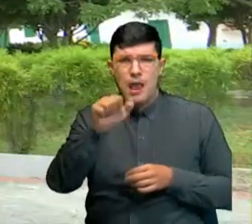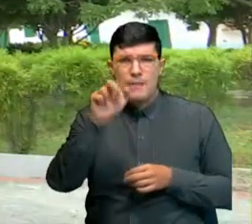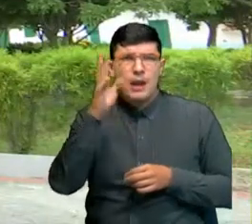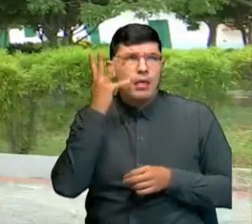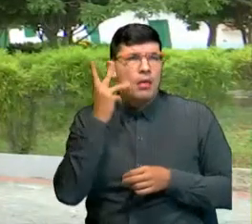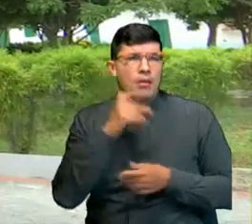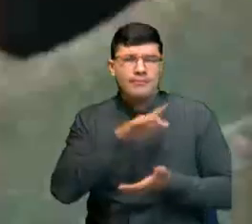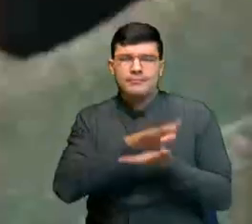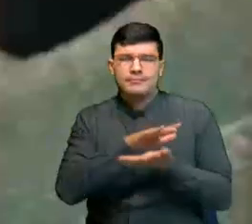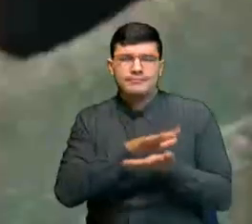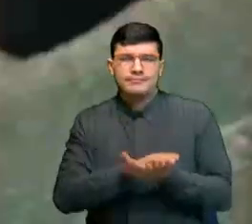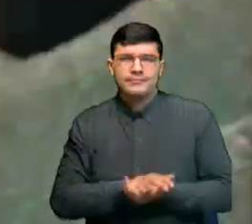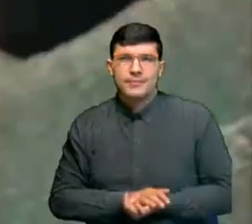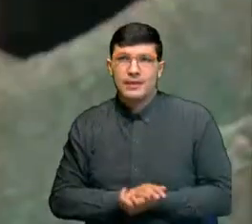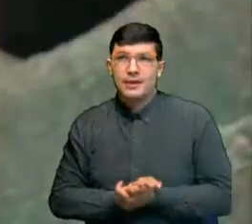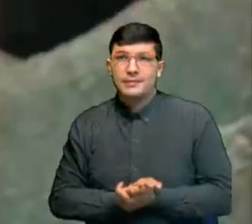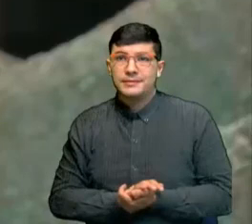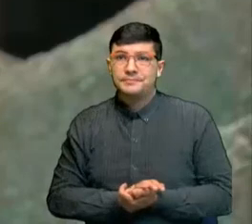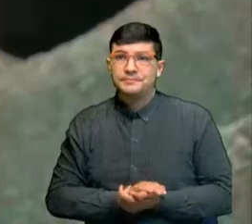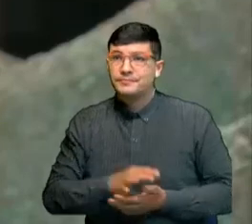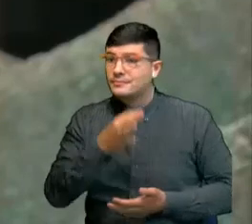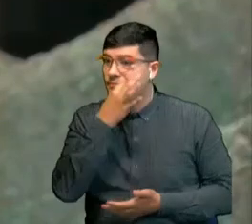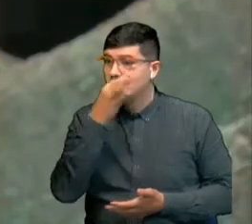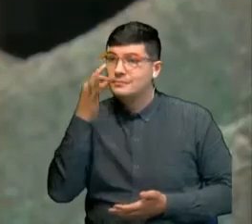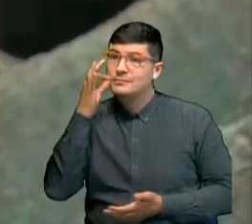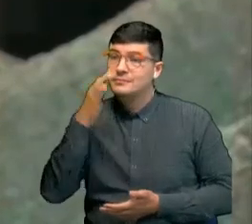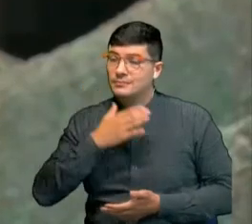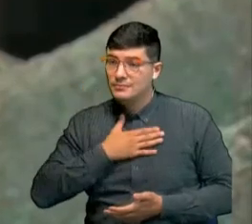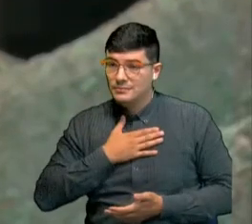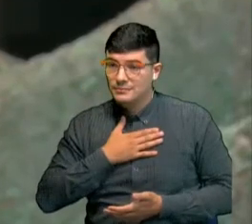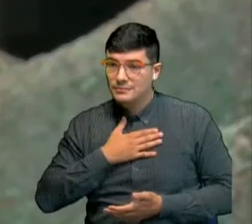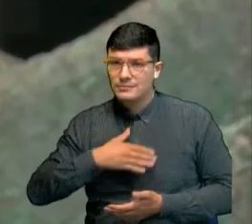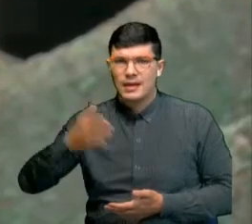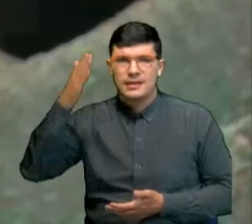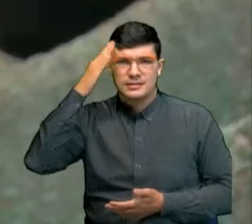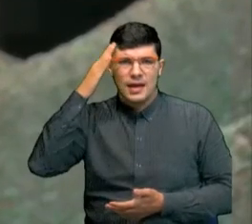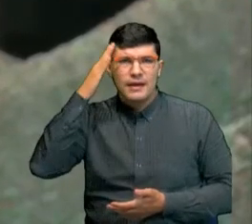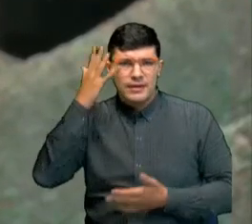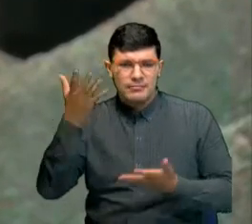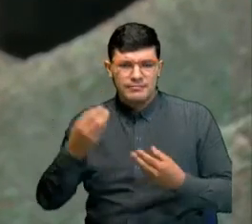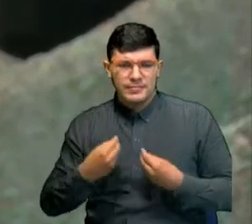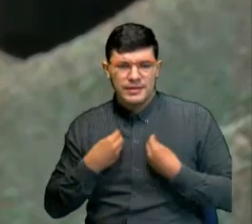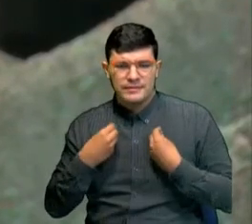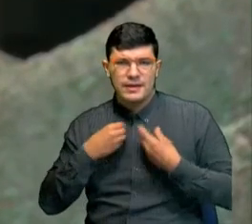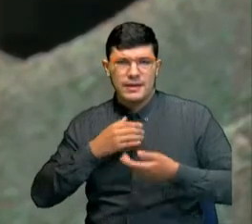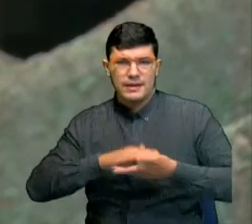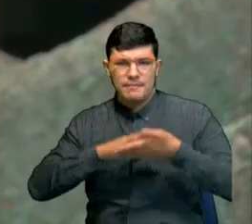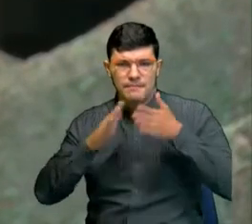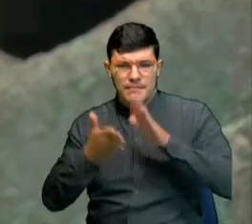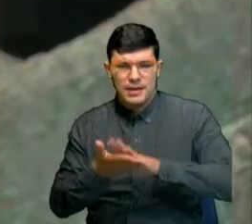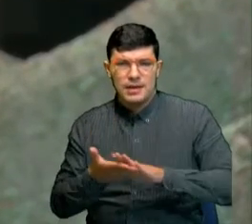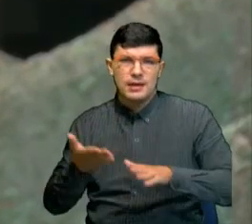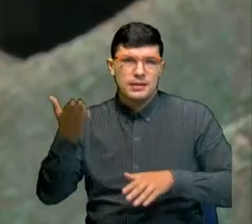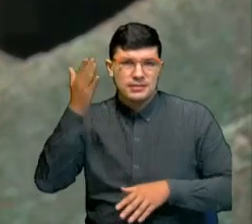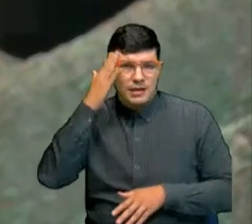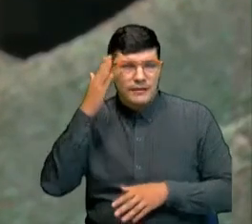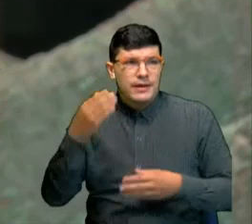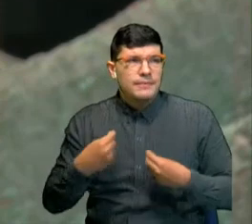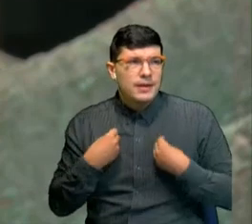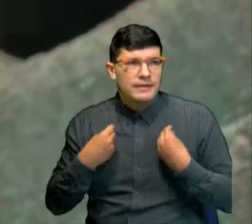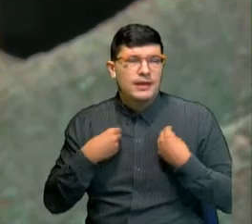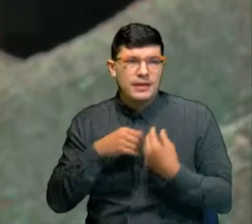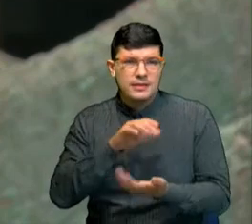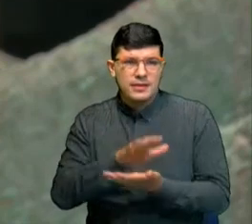El secreto para mí es saber vivir en paz, saber vivir tranquilos, no